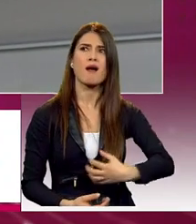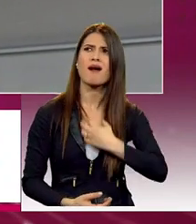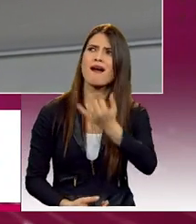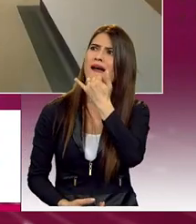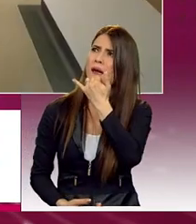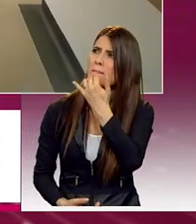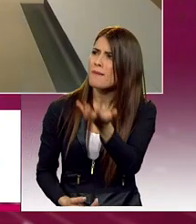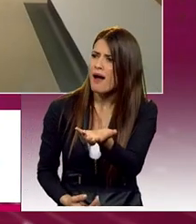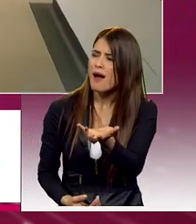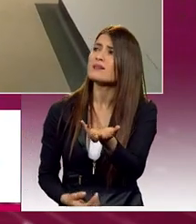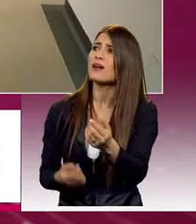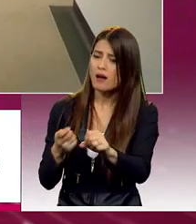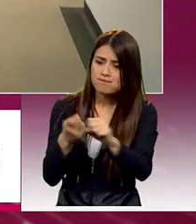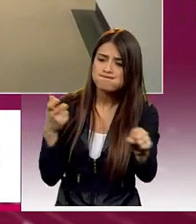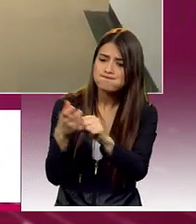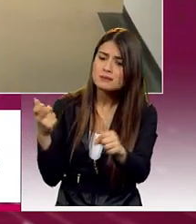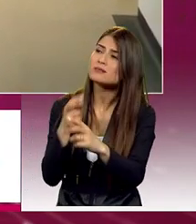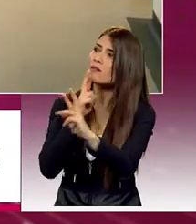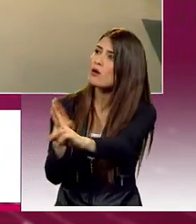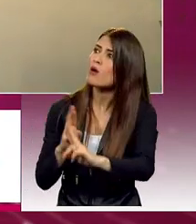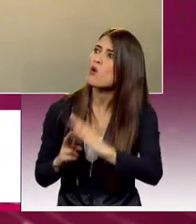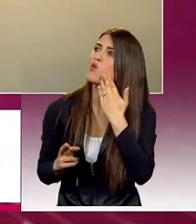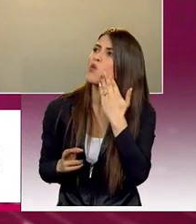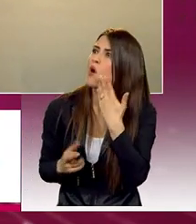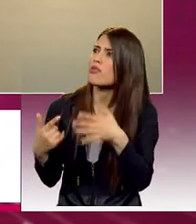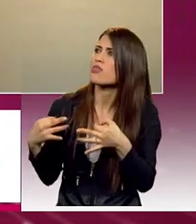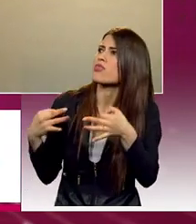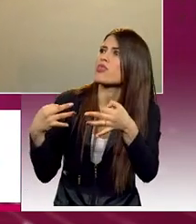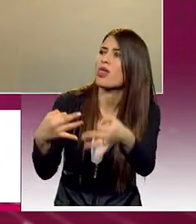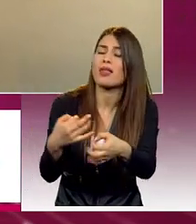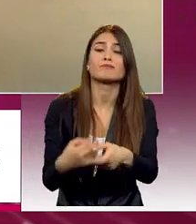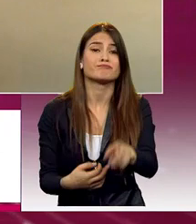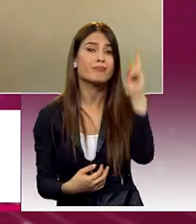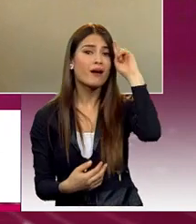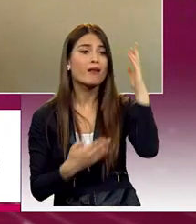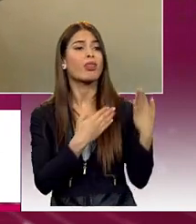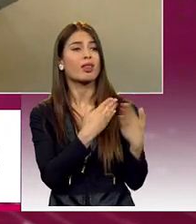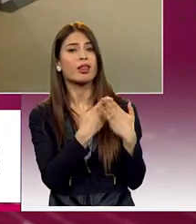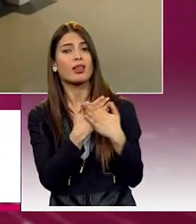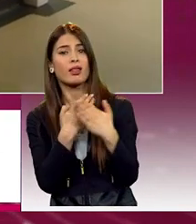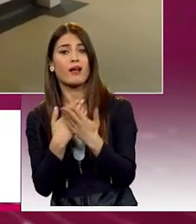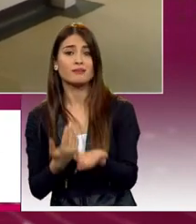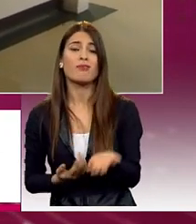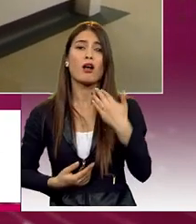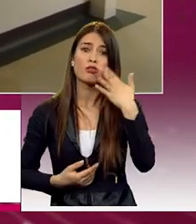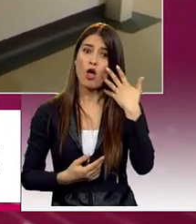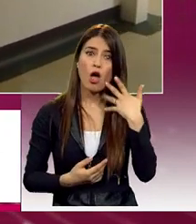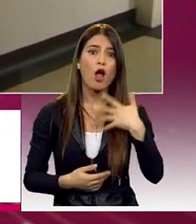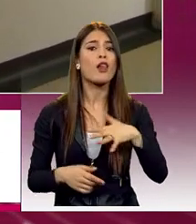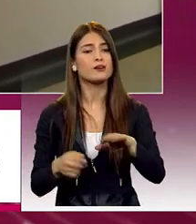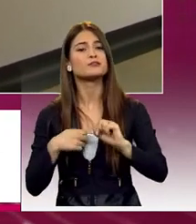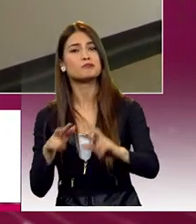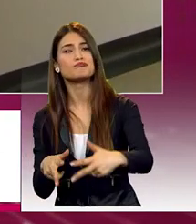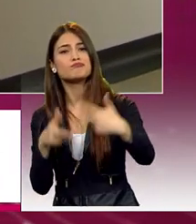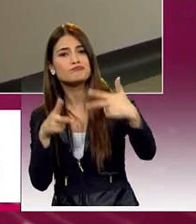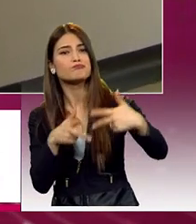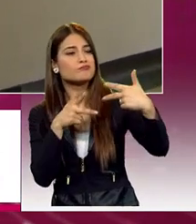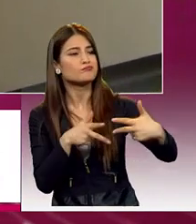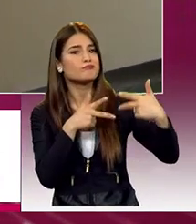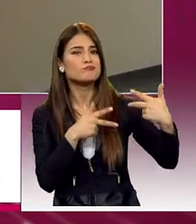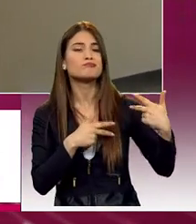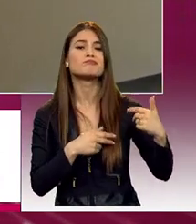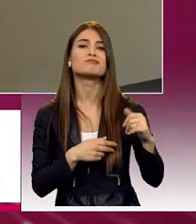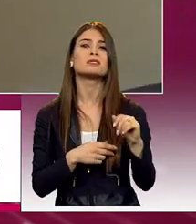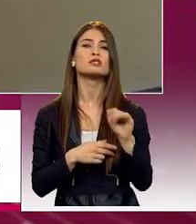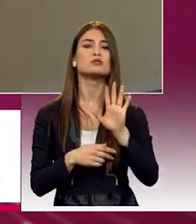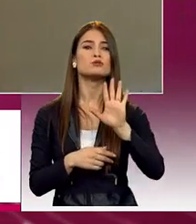con los resultados. Muchas clínicas y hospitales de todo el país. Yo me reúno casi todos los días en videoconferencias y en chats con los